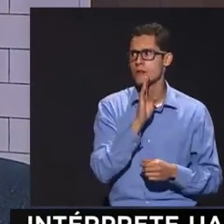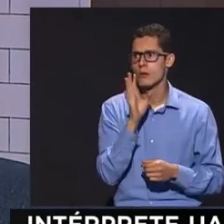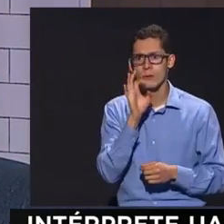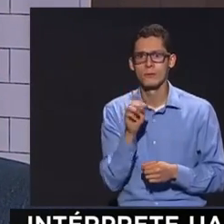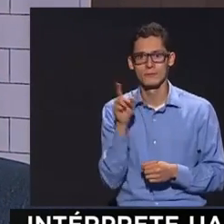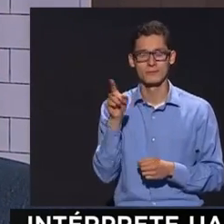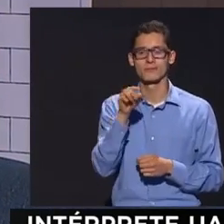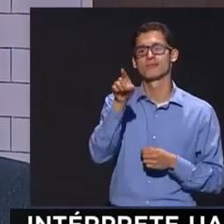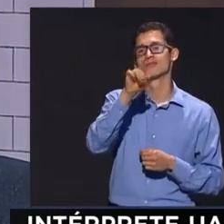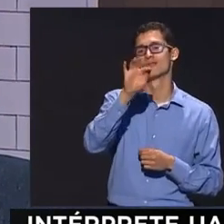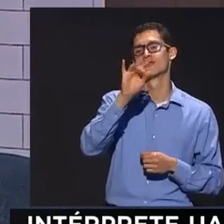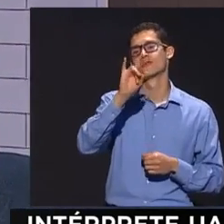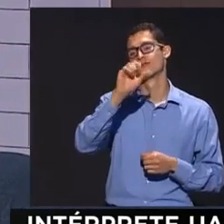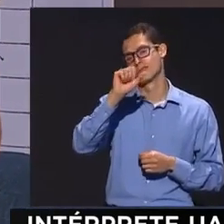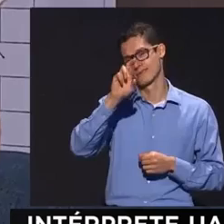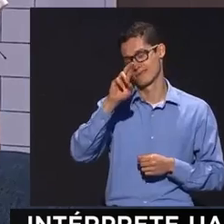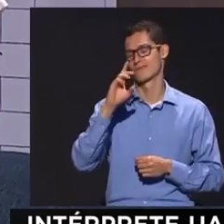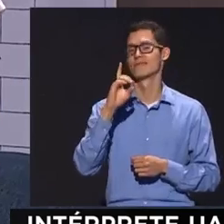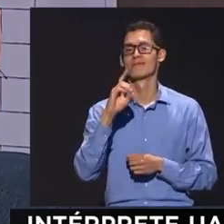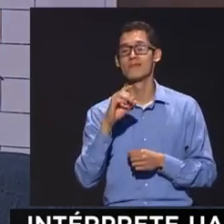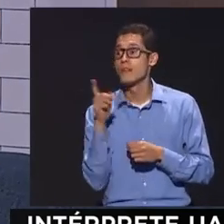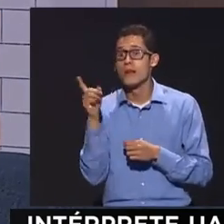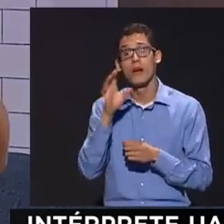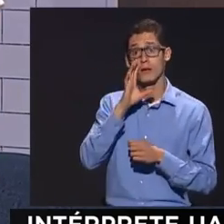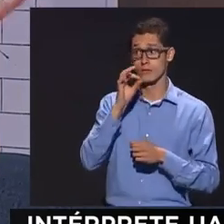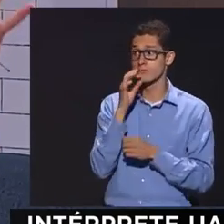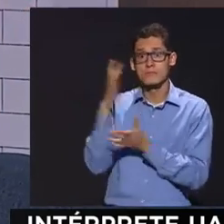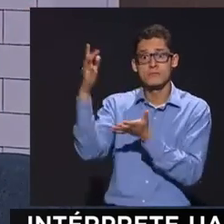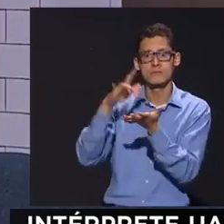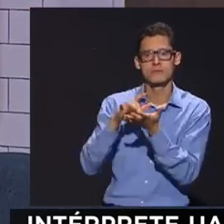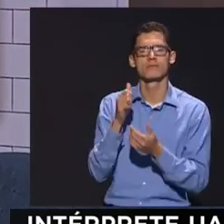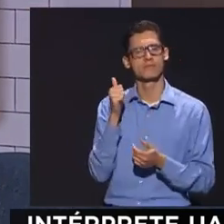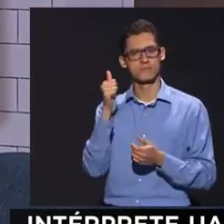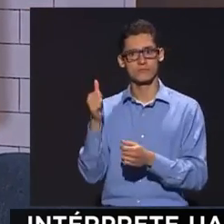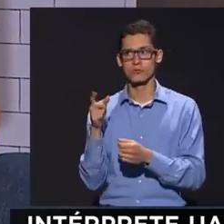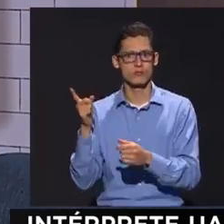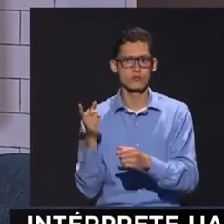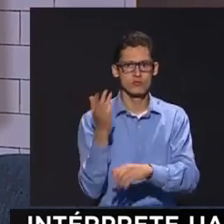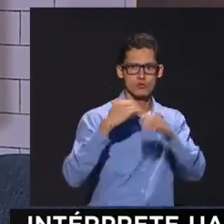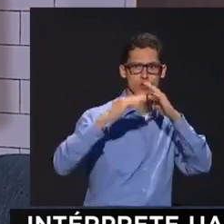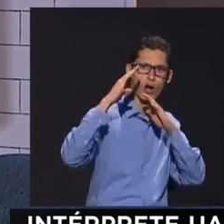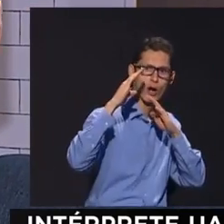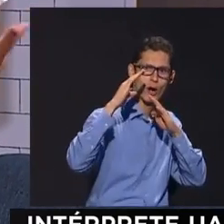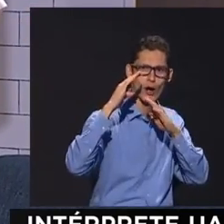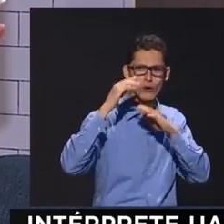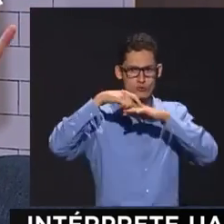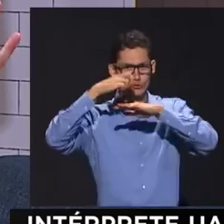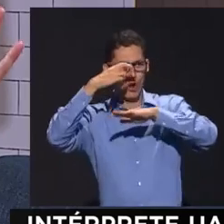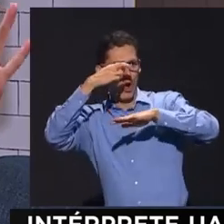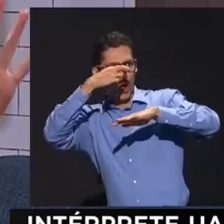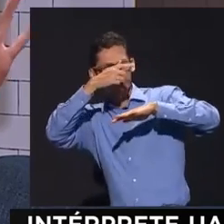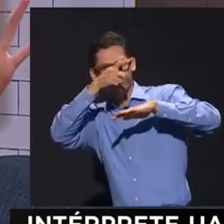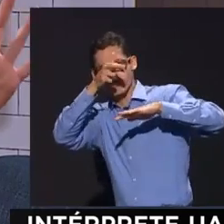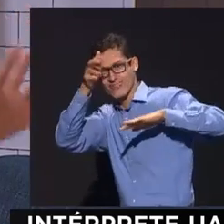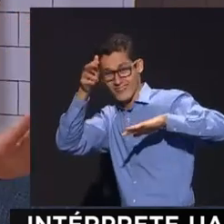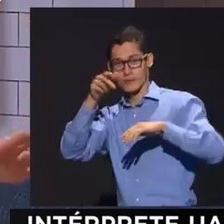lisman quien nos va a estar acompañando con algunas técnicas y algunas prácticas yo le digo de artes marciales como de los elementos que nos gusta que